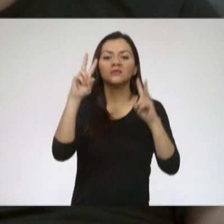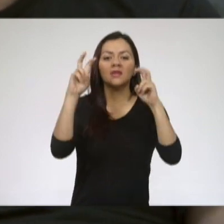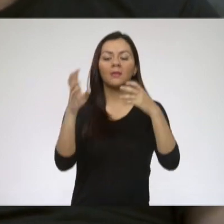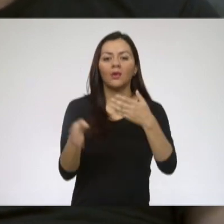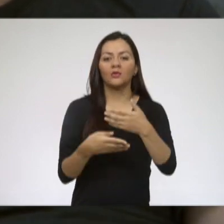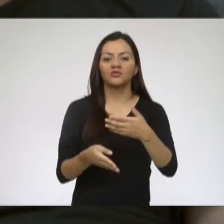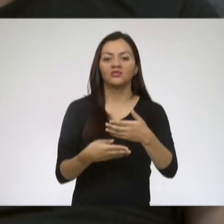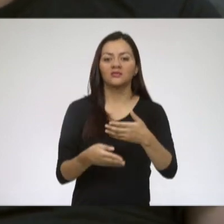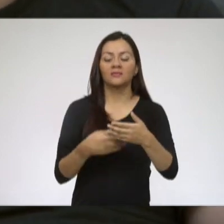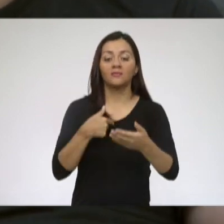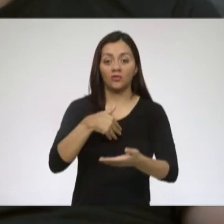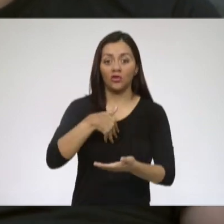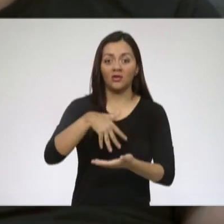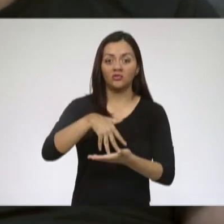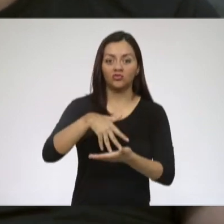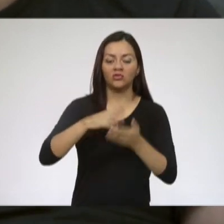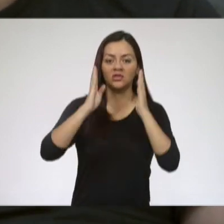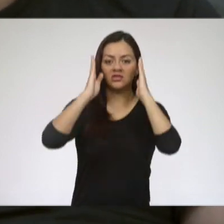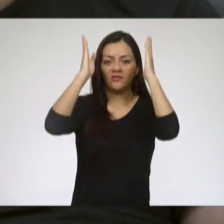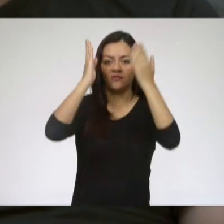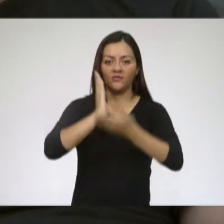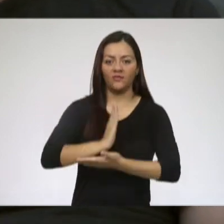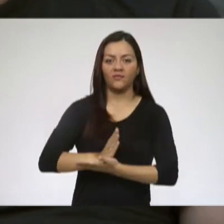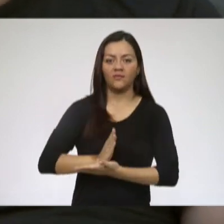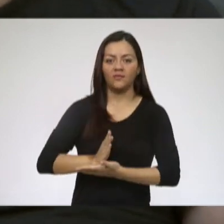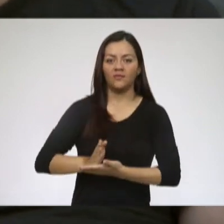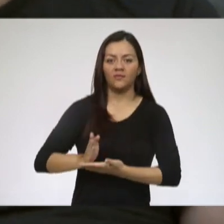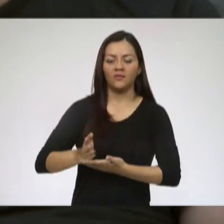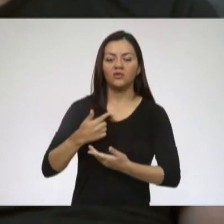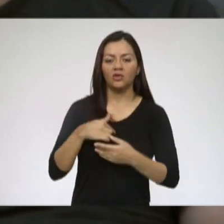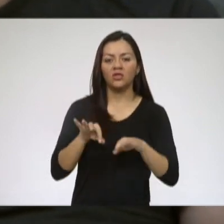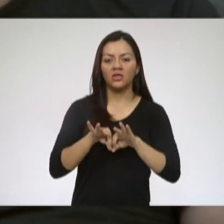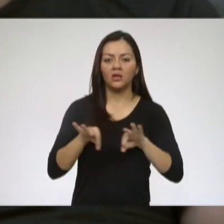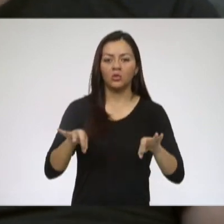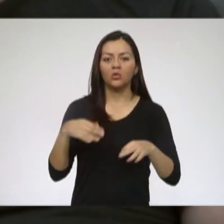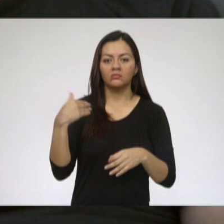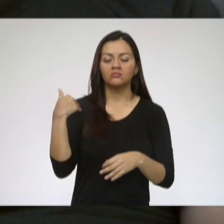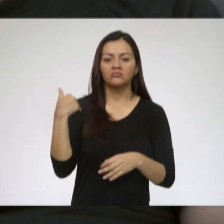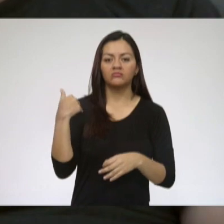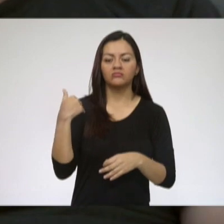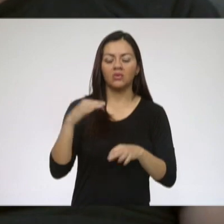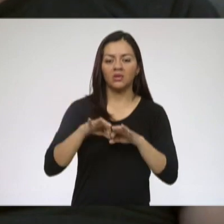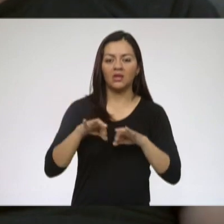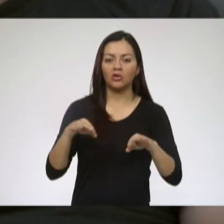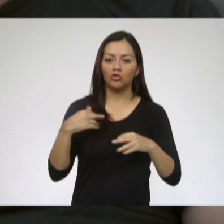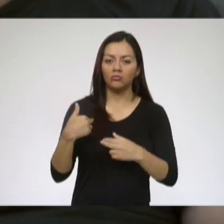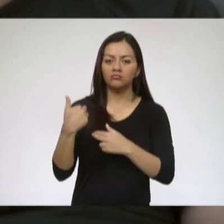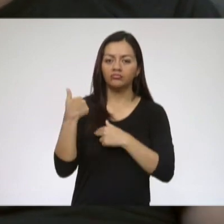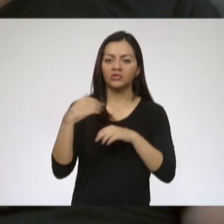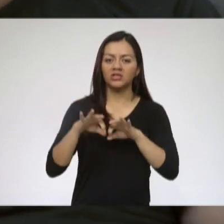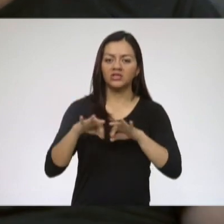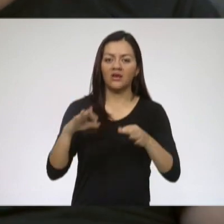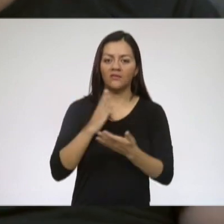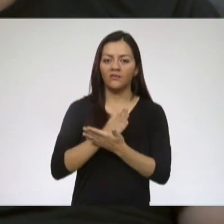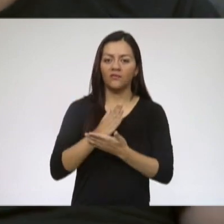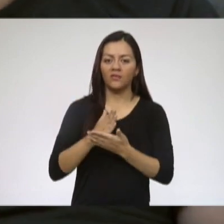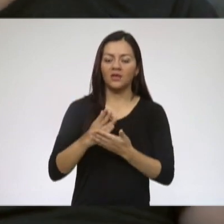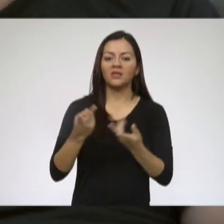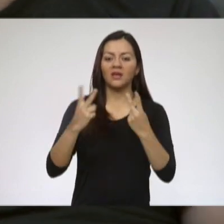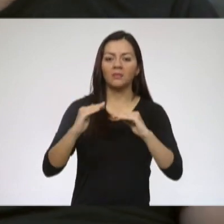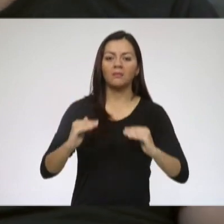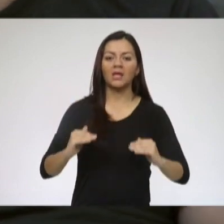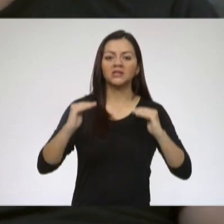chef. Tengo un título de chef de partida y de alta cocina. y un pequeño máster en